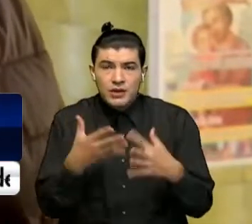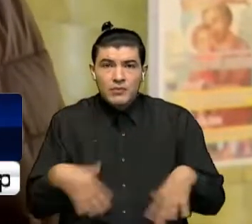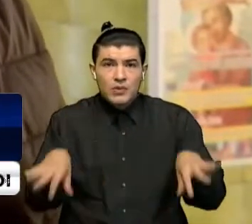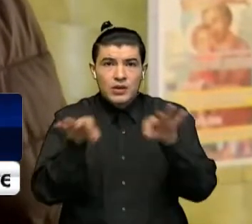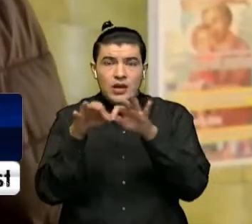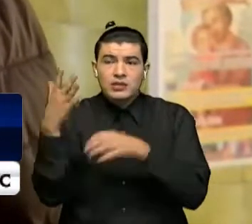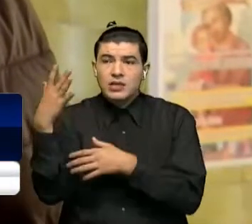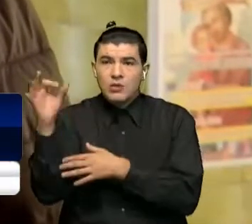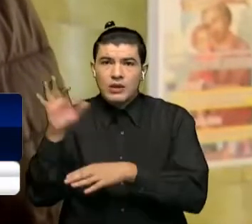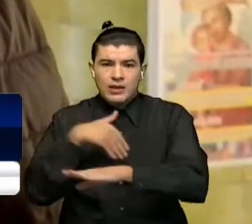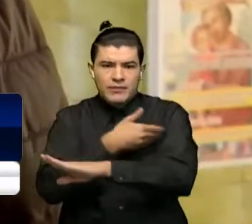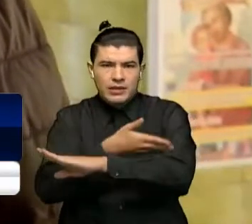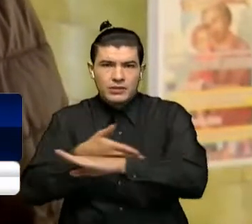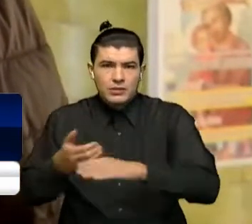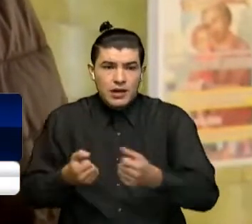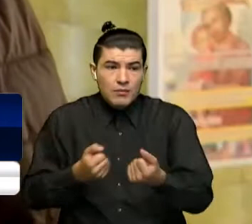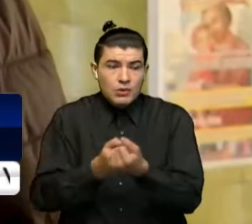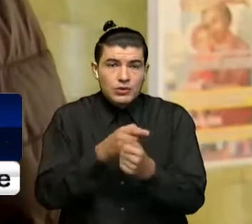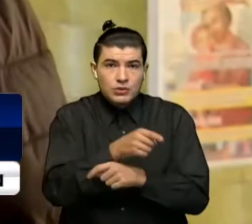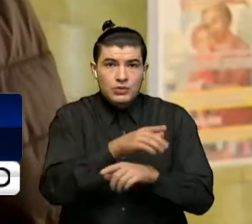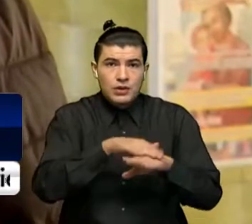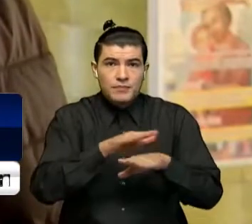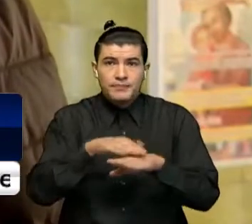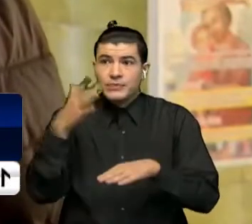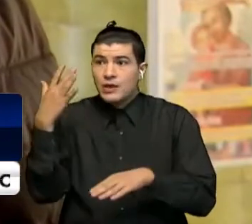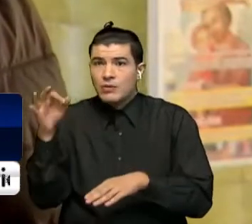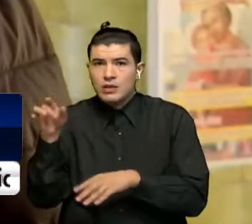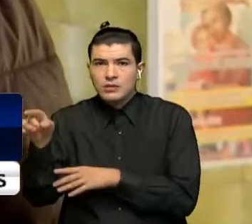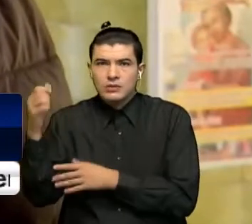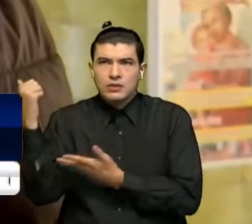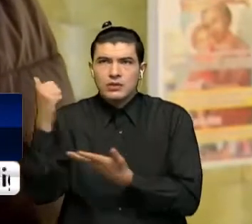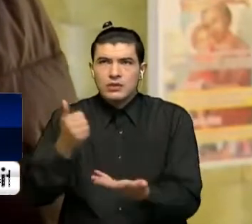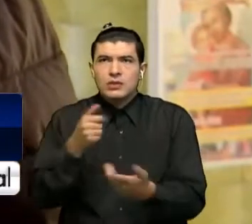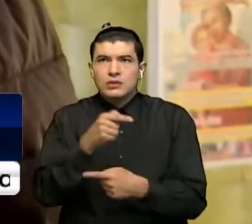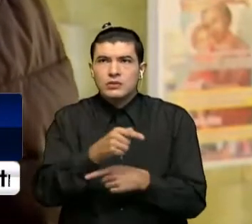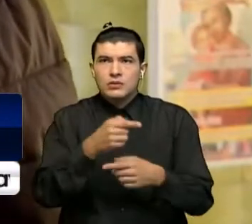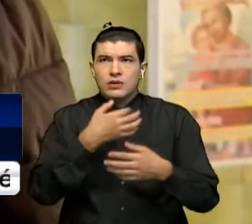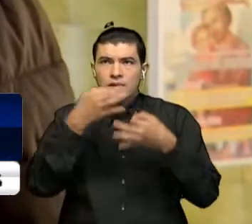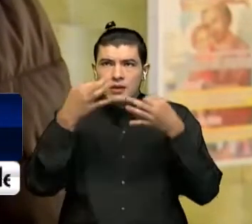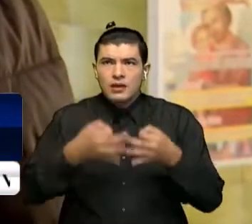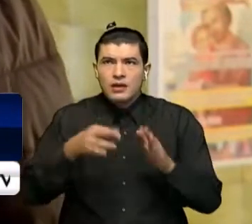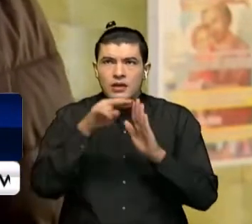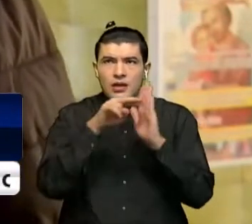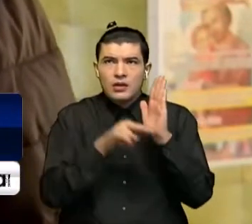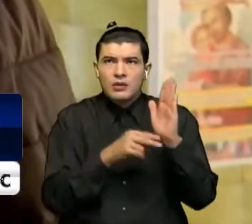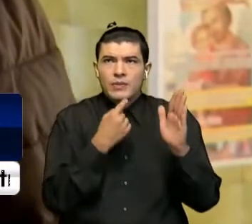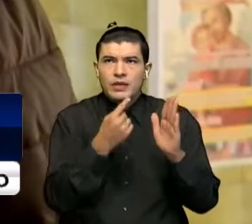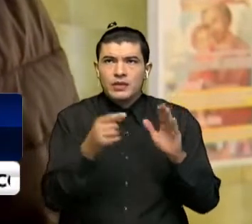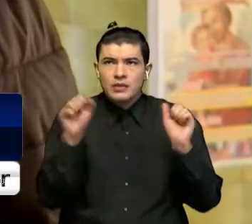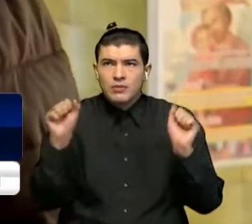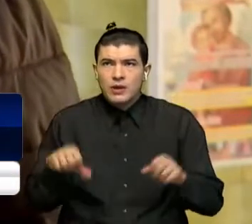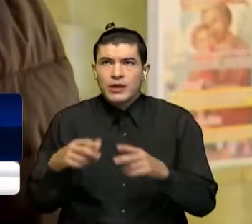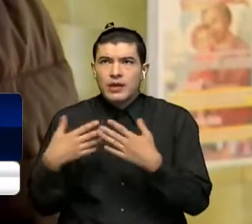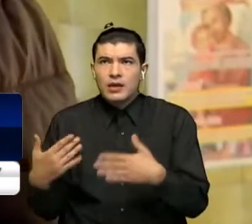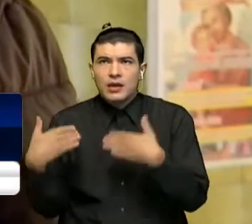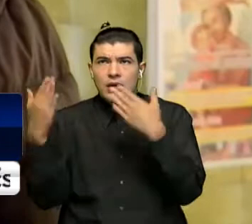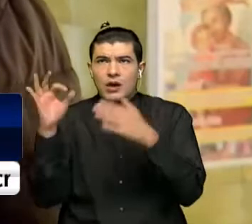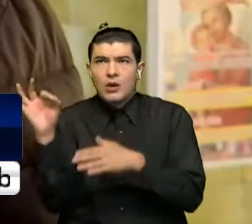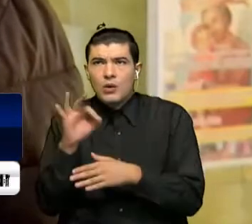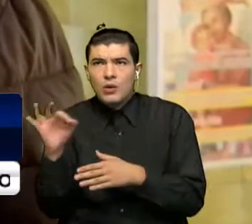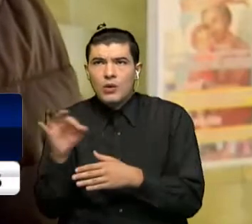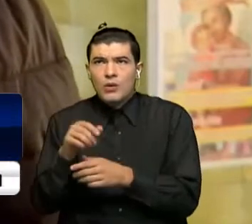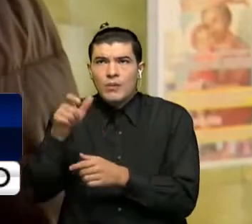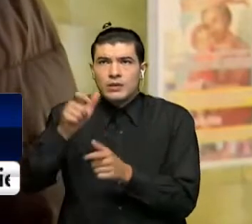50 millones de pesos que es un anuncio y 50 millones que se van a invertir en lo que la norma lo dice que puede ser funcionamiento ocupo